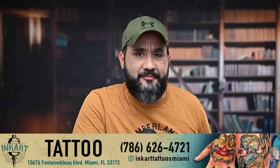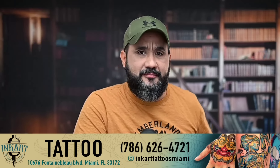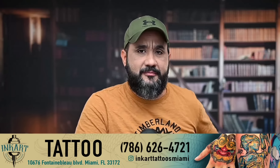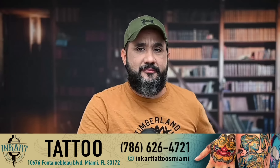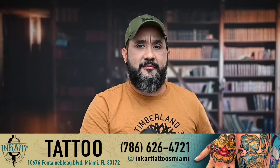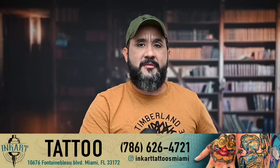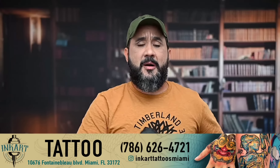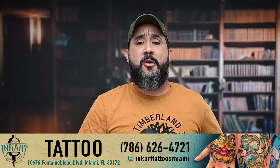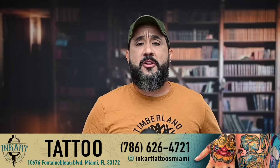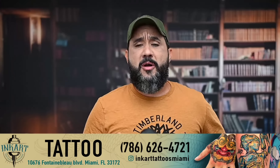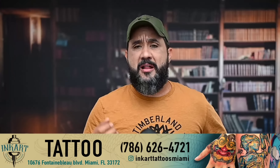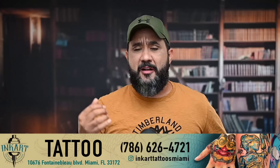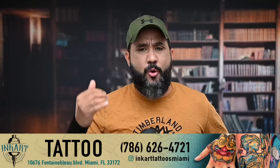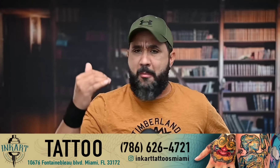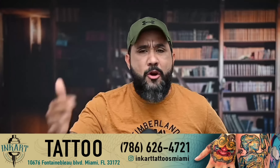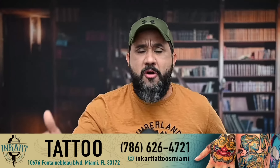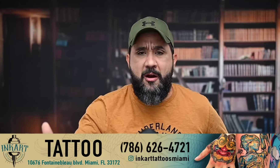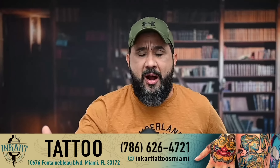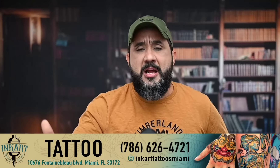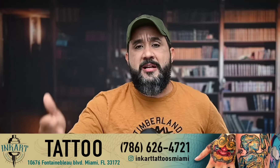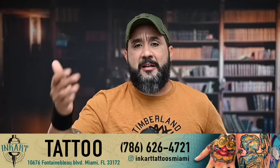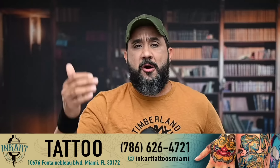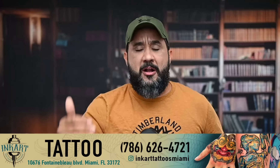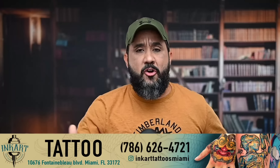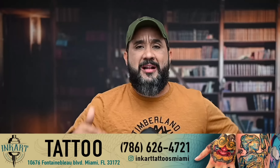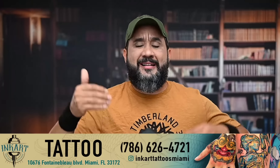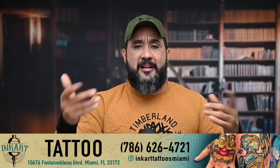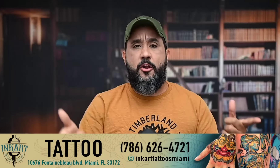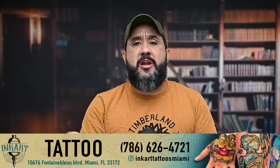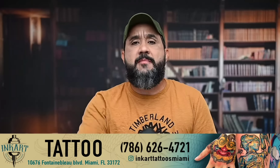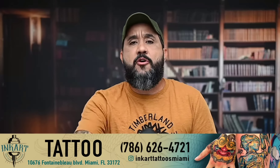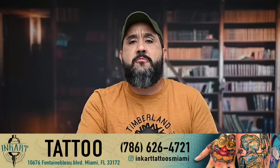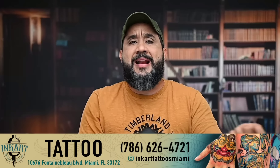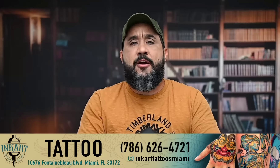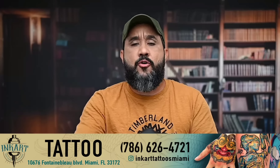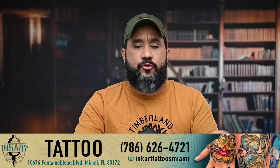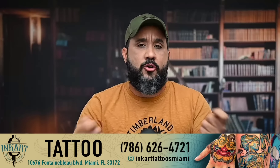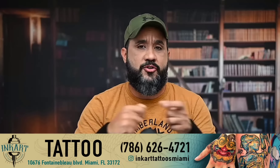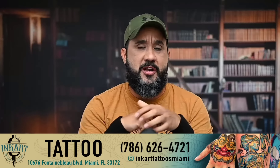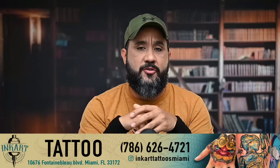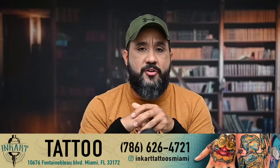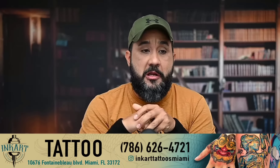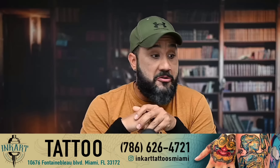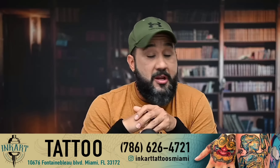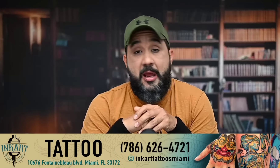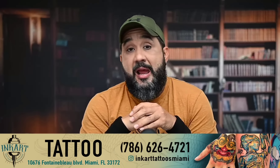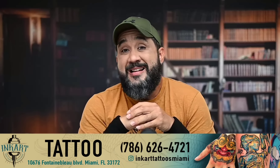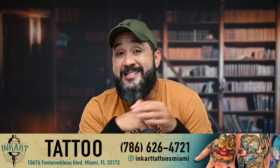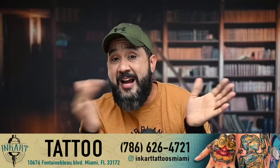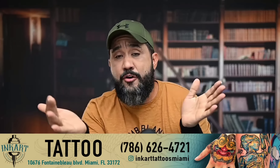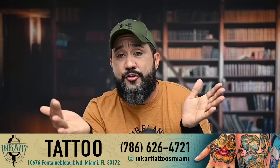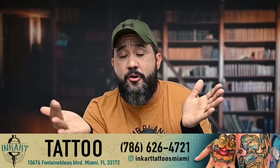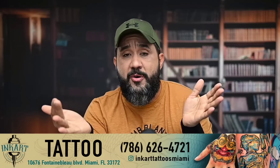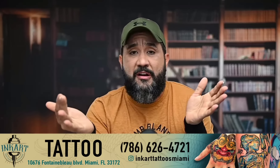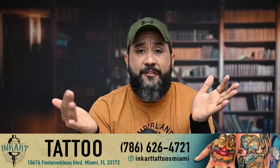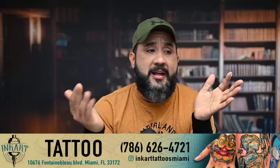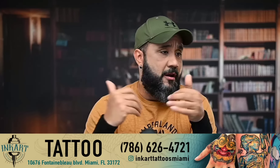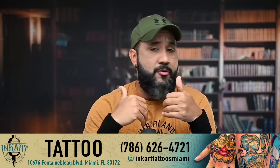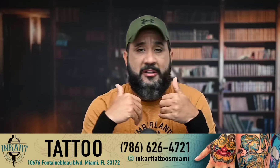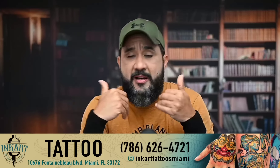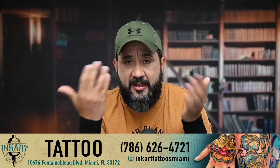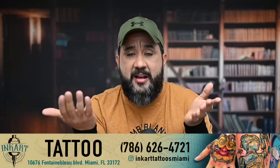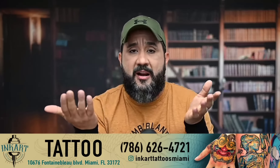realidad estamos hablando de la dictadura más longeva y estamos hablando del dictador que mejor manejó todos esos hilos ya no solo no